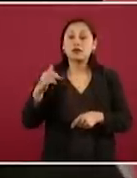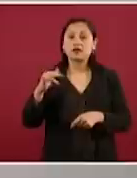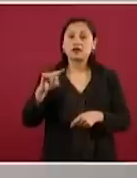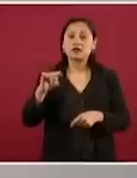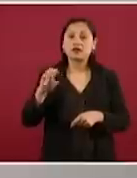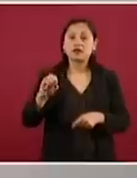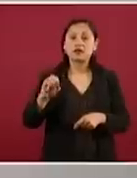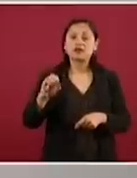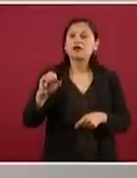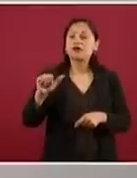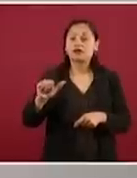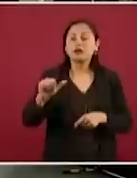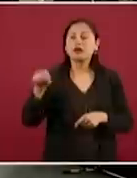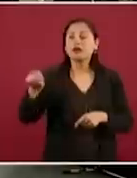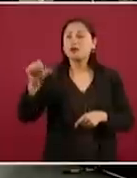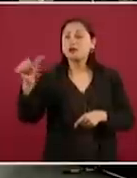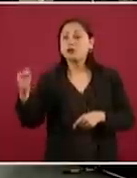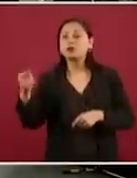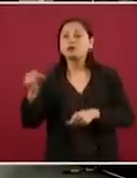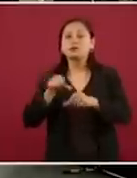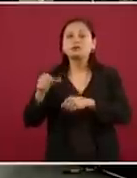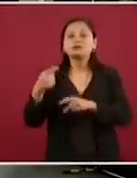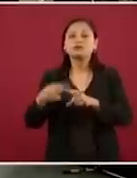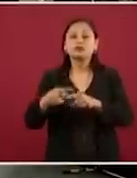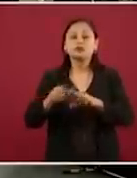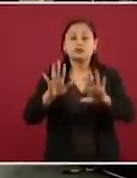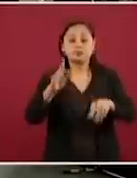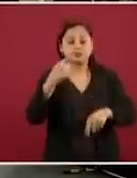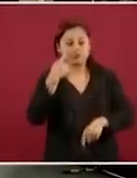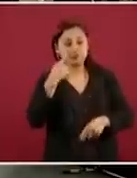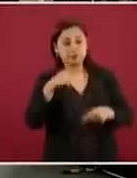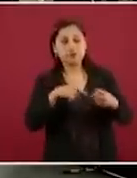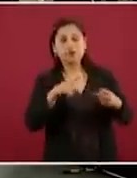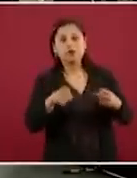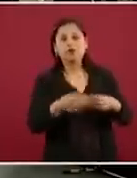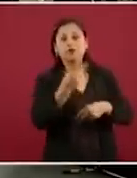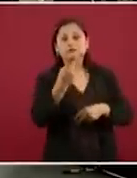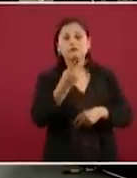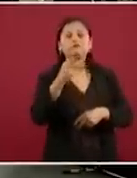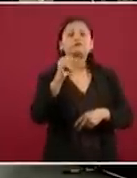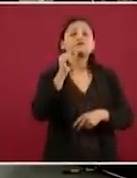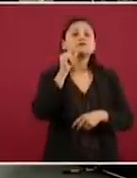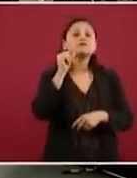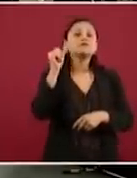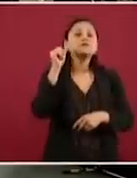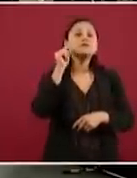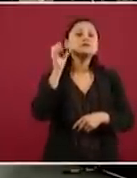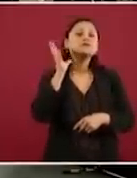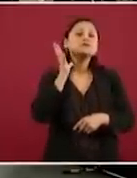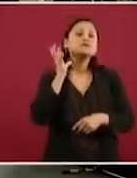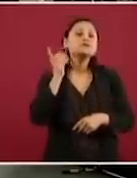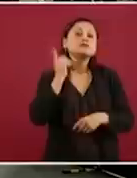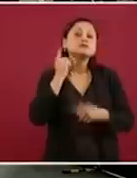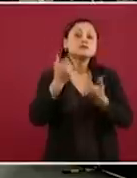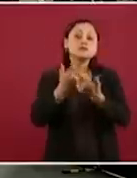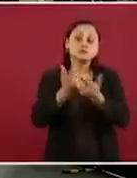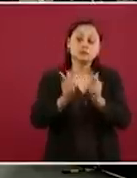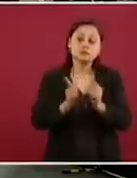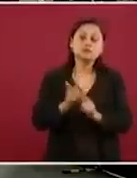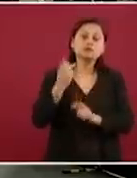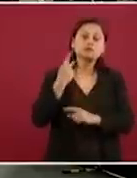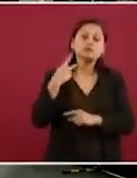Y si me permite un tema, ayer en la Cámara de Diputados también la bancada de Morena y sus